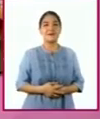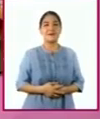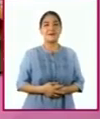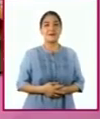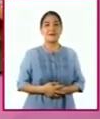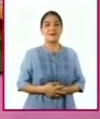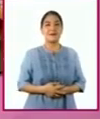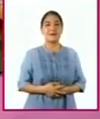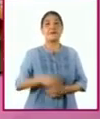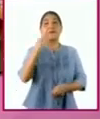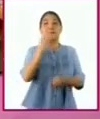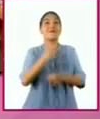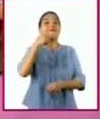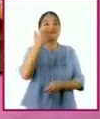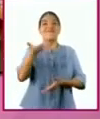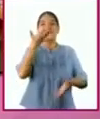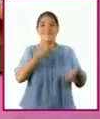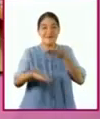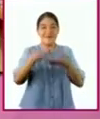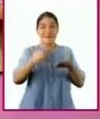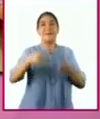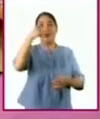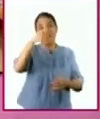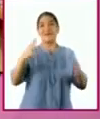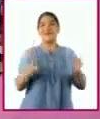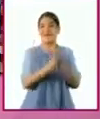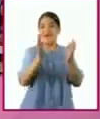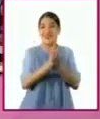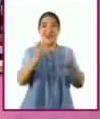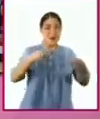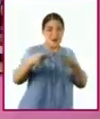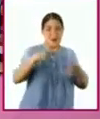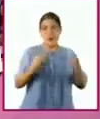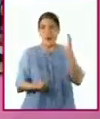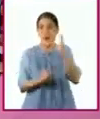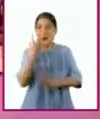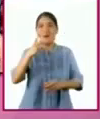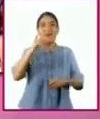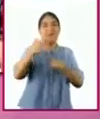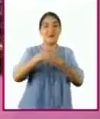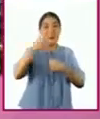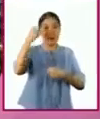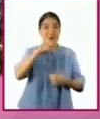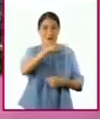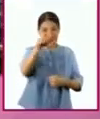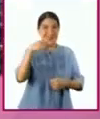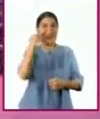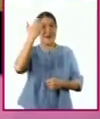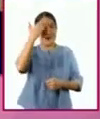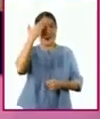Hoy quiero compartirles los preparativos para un próximo viaje. ¿Qué les parecería conocer Chiapas?